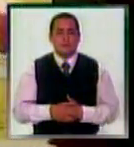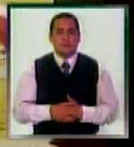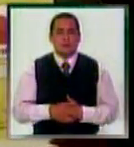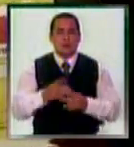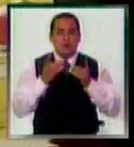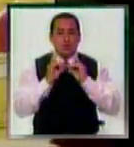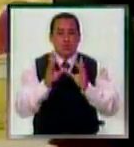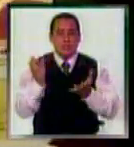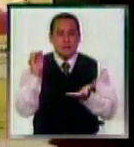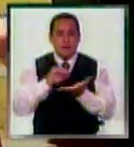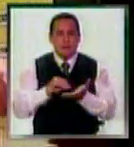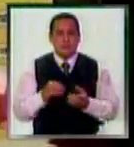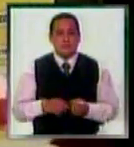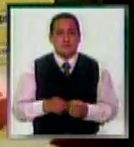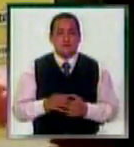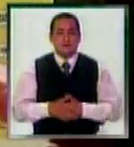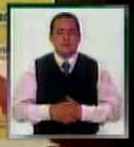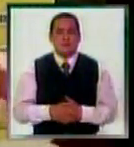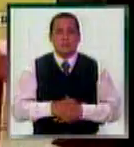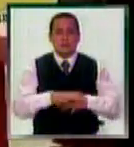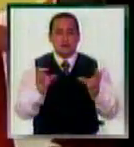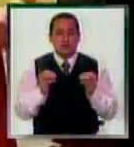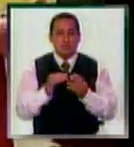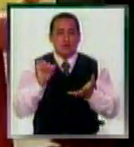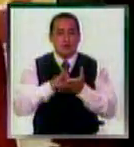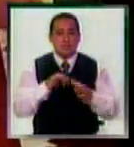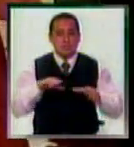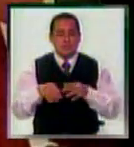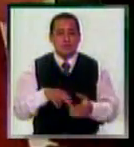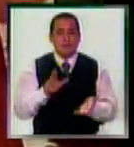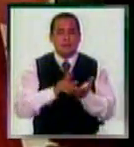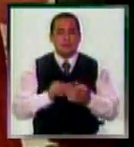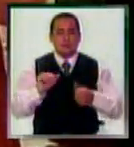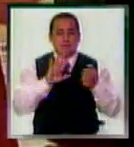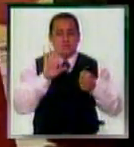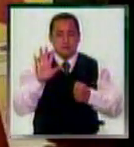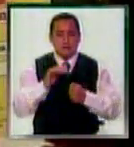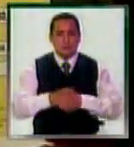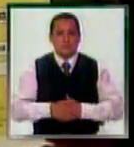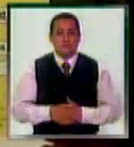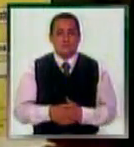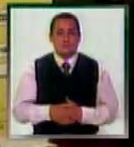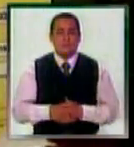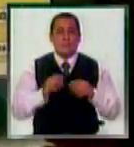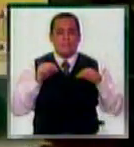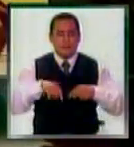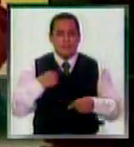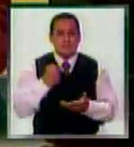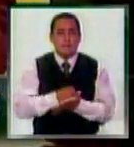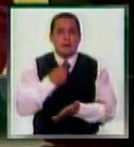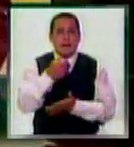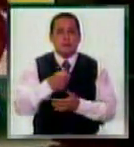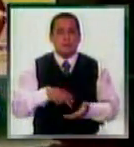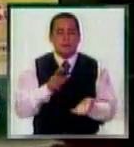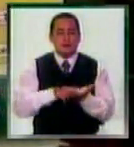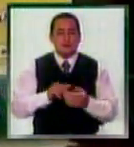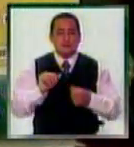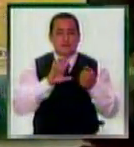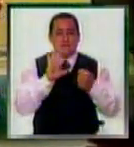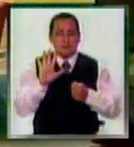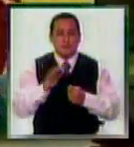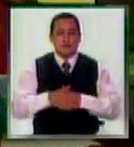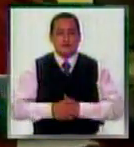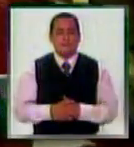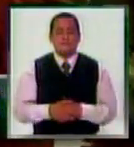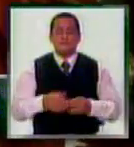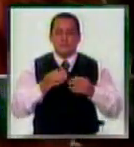Una Más, y acá se está aplicando Pensión 65, me parece, ¿no? Acá ya se está pagando Pensión 65